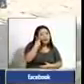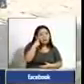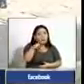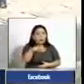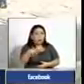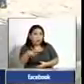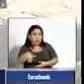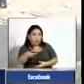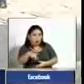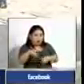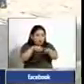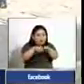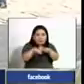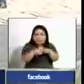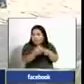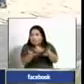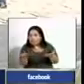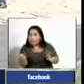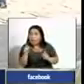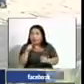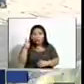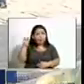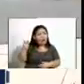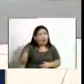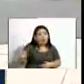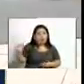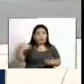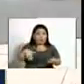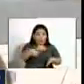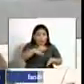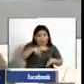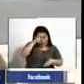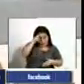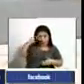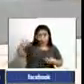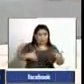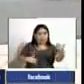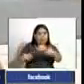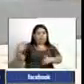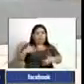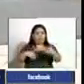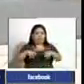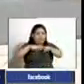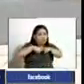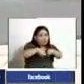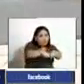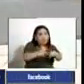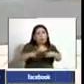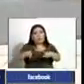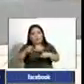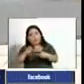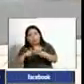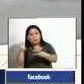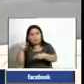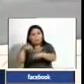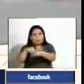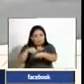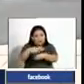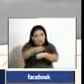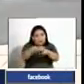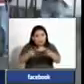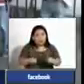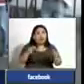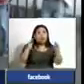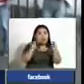de establecimientos a donde a diario llegan muchos usuarios de bancos y clientes de supermercados, entre otras oficinas, además de